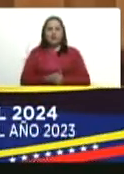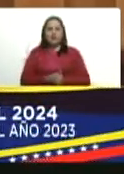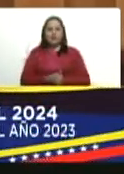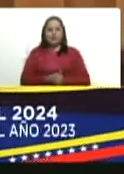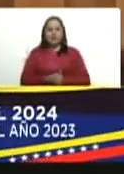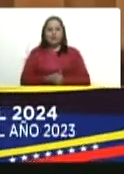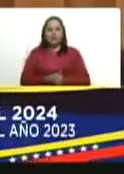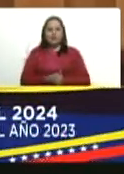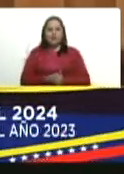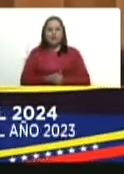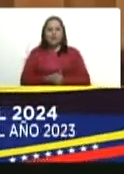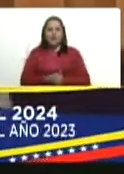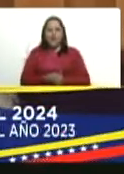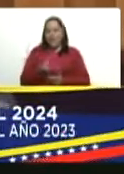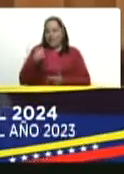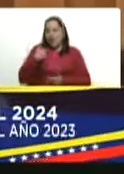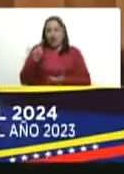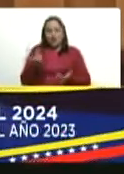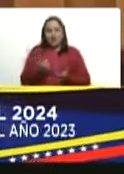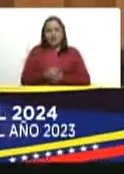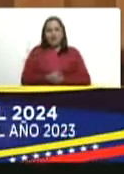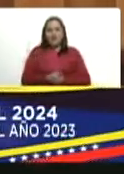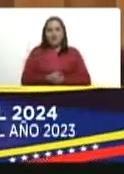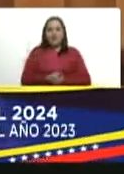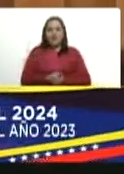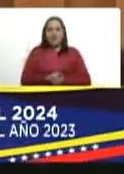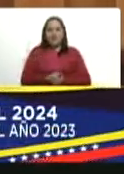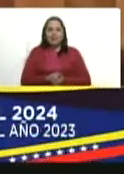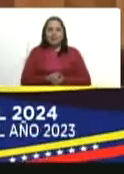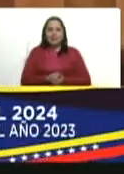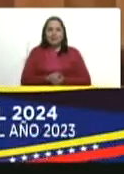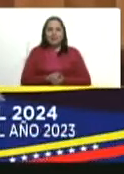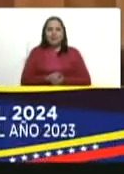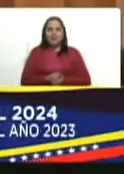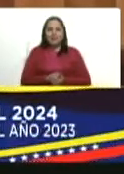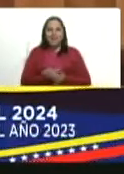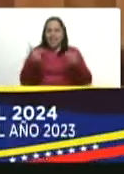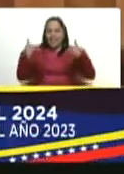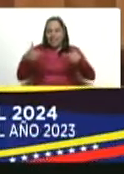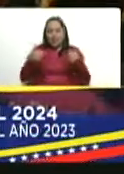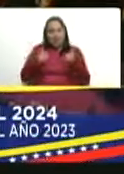Ese soy yo, como dice el neutro. Ese soy yo.